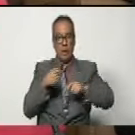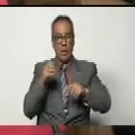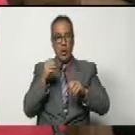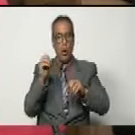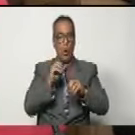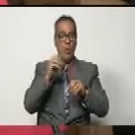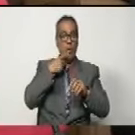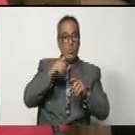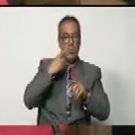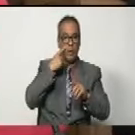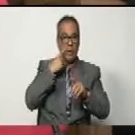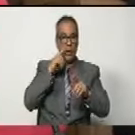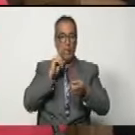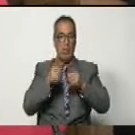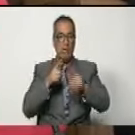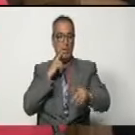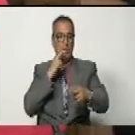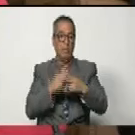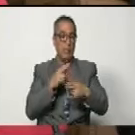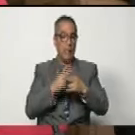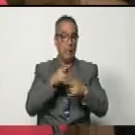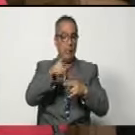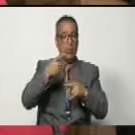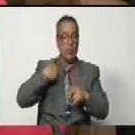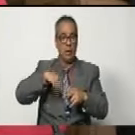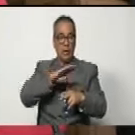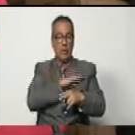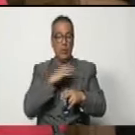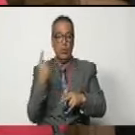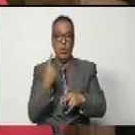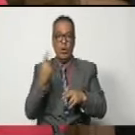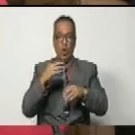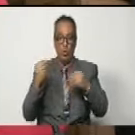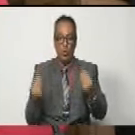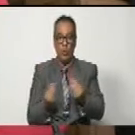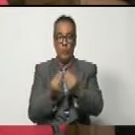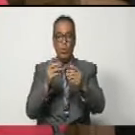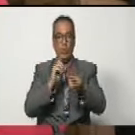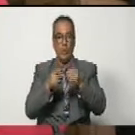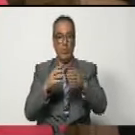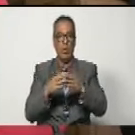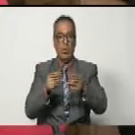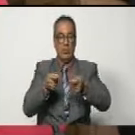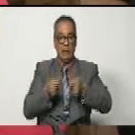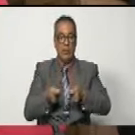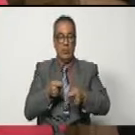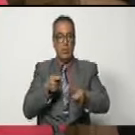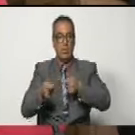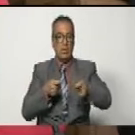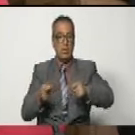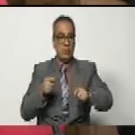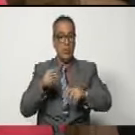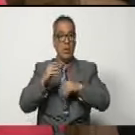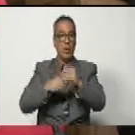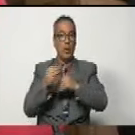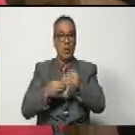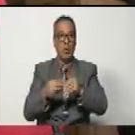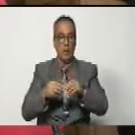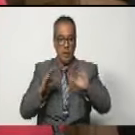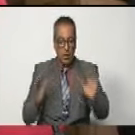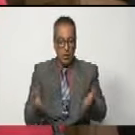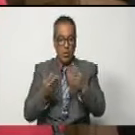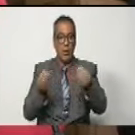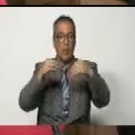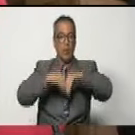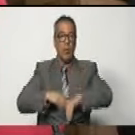omisión, sean víctimas de amenaza o violación de sus derechos individuales o colectivos, intentando las acciones a que hubiere lugar y promoviendo